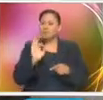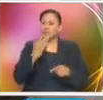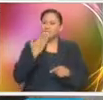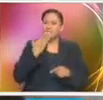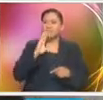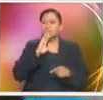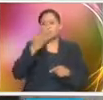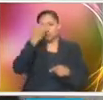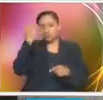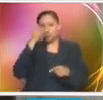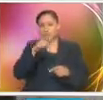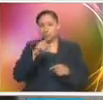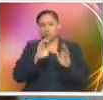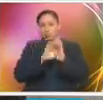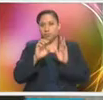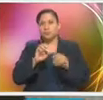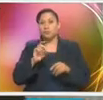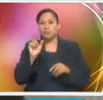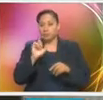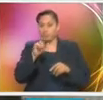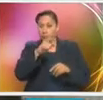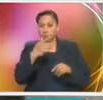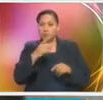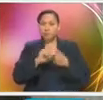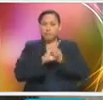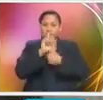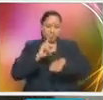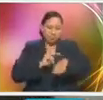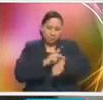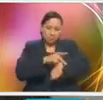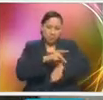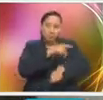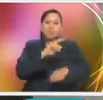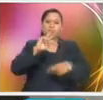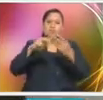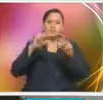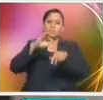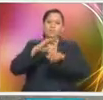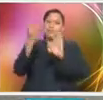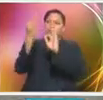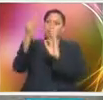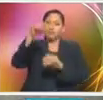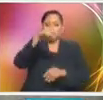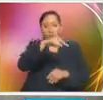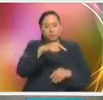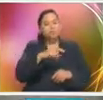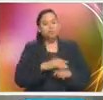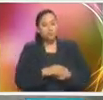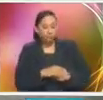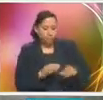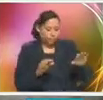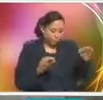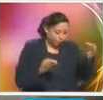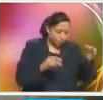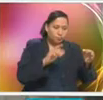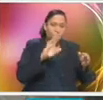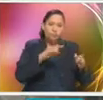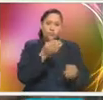bueno, en dado caso como cuando tienen algún problema de piel, igual acudir con tu médico veterinario y bueno, generalmente luego llega a